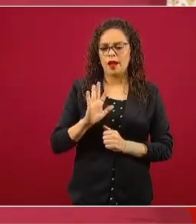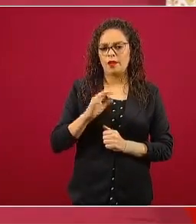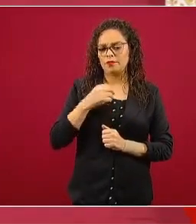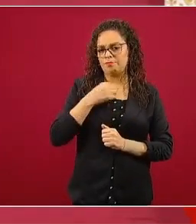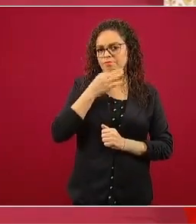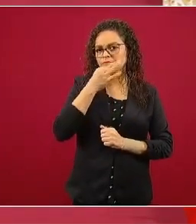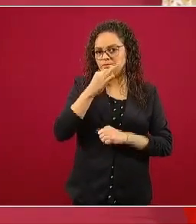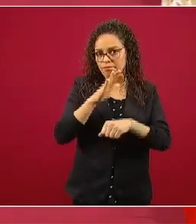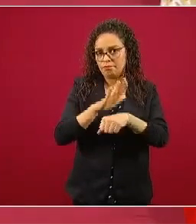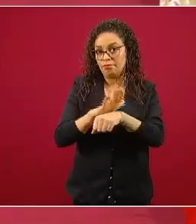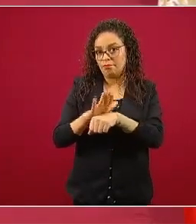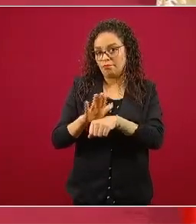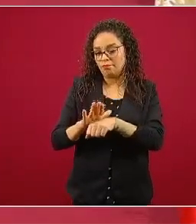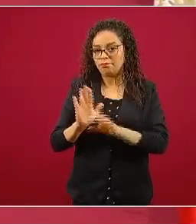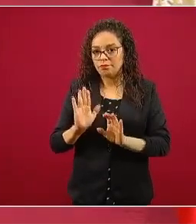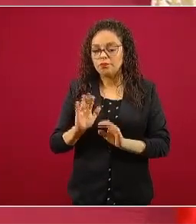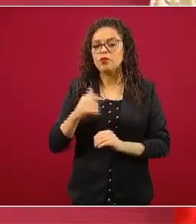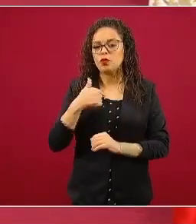Y luego,